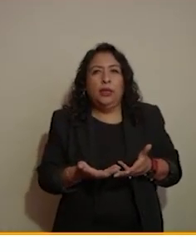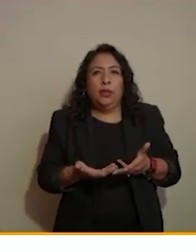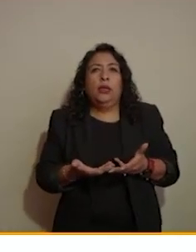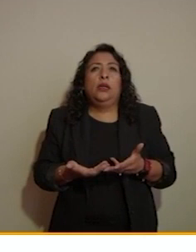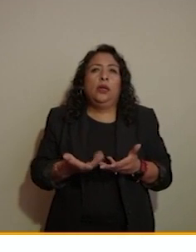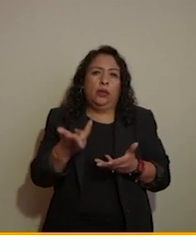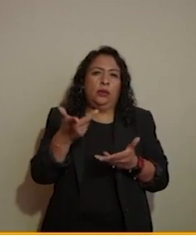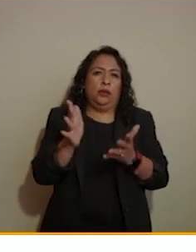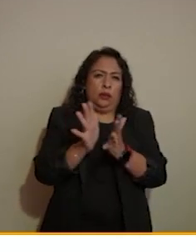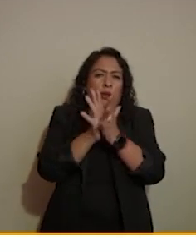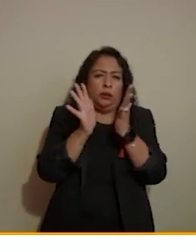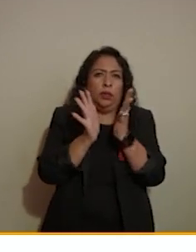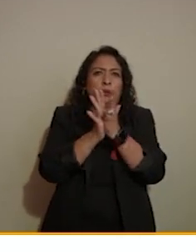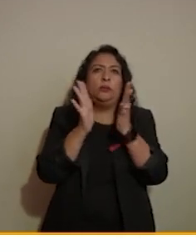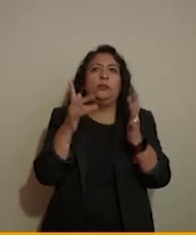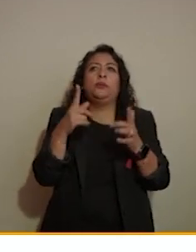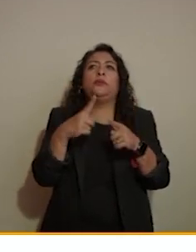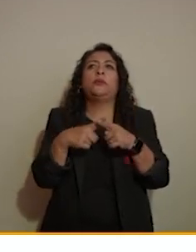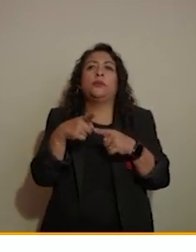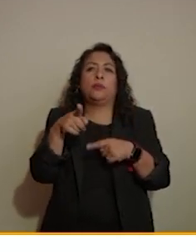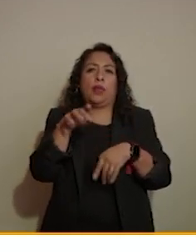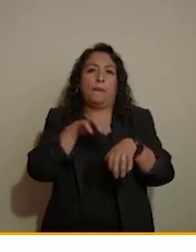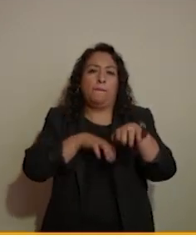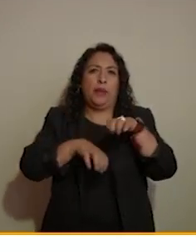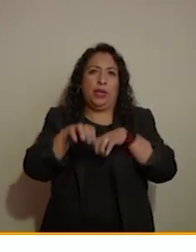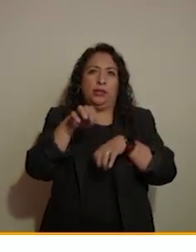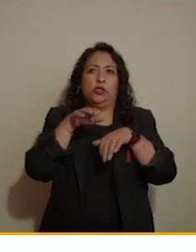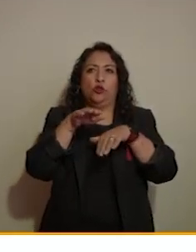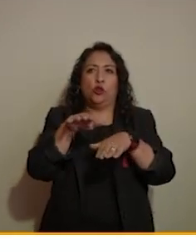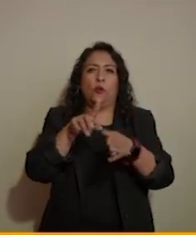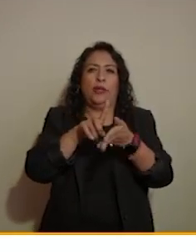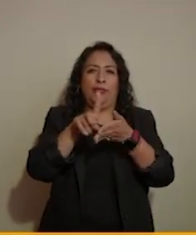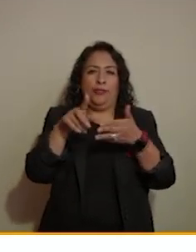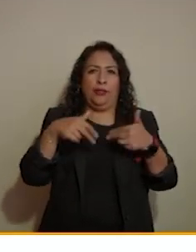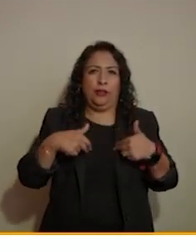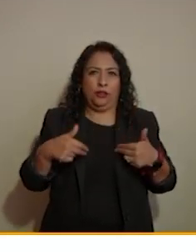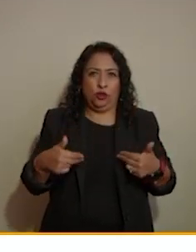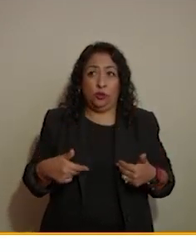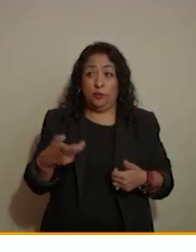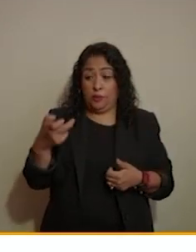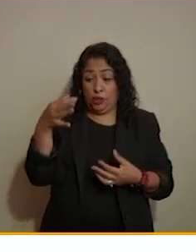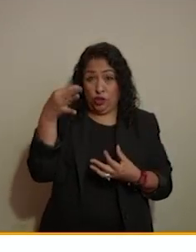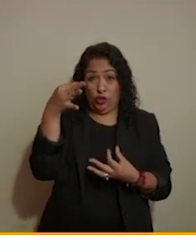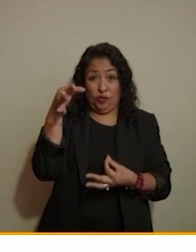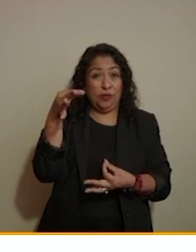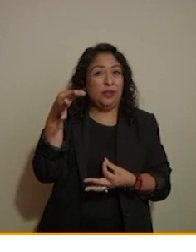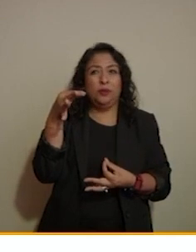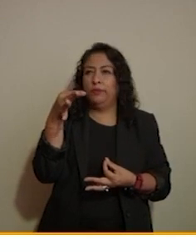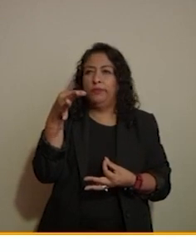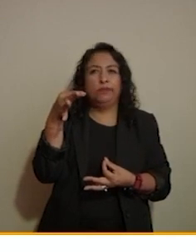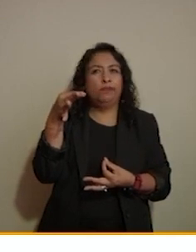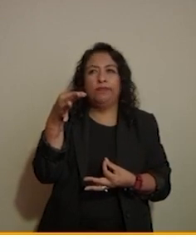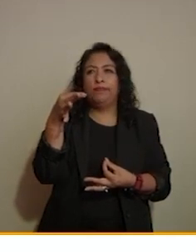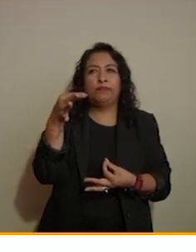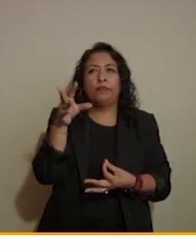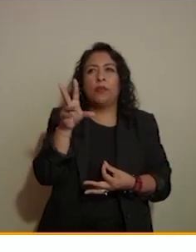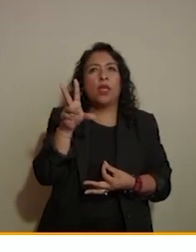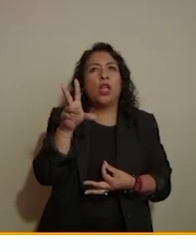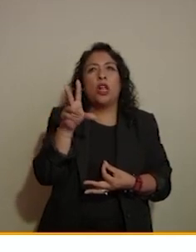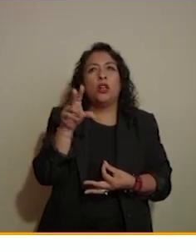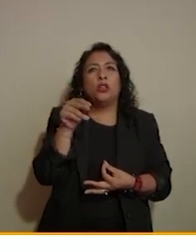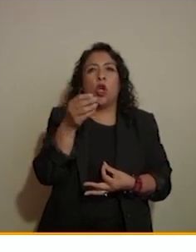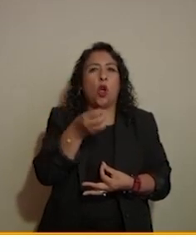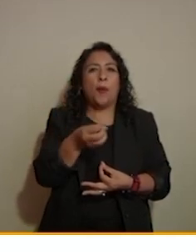la participación y el actuar empresarial respecto a los derechos humanos. Este documento no es un documento, no es